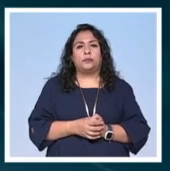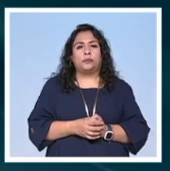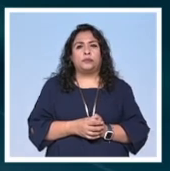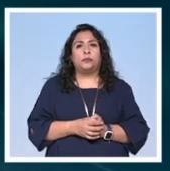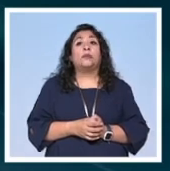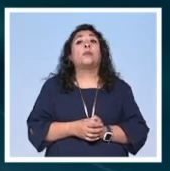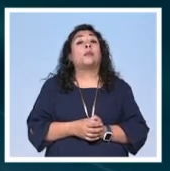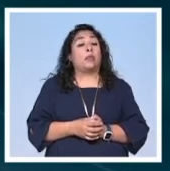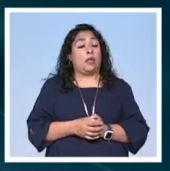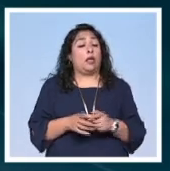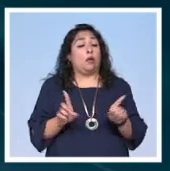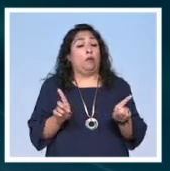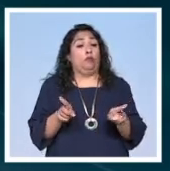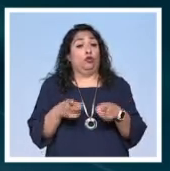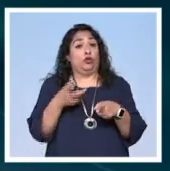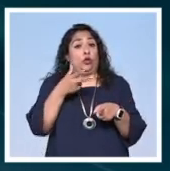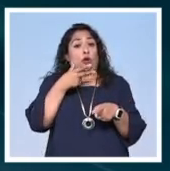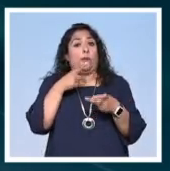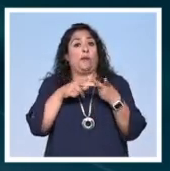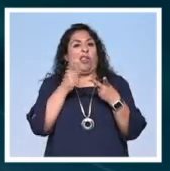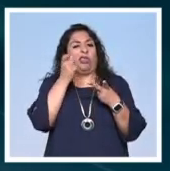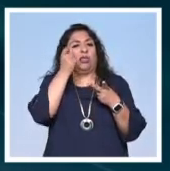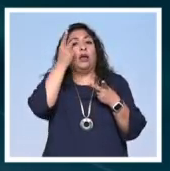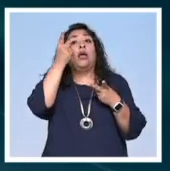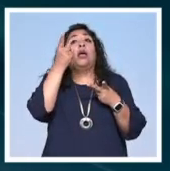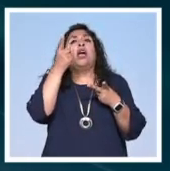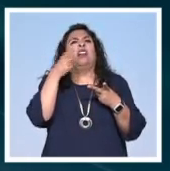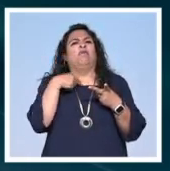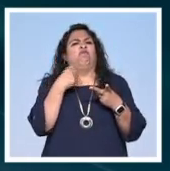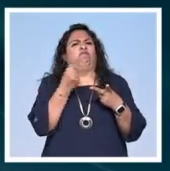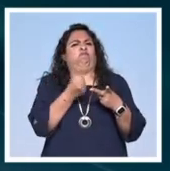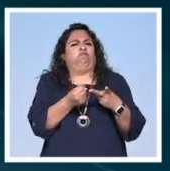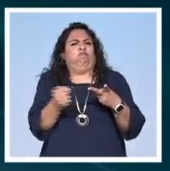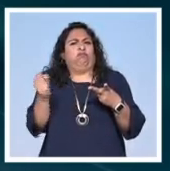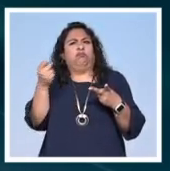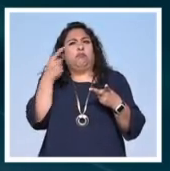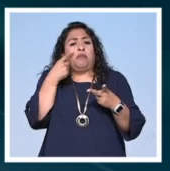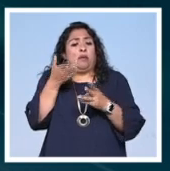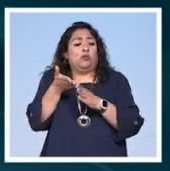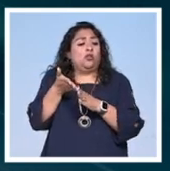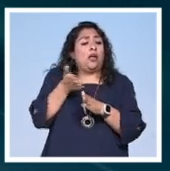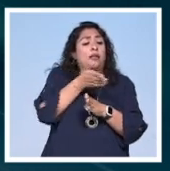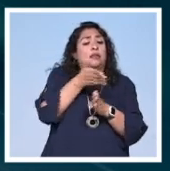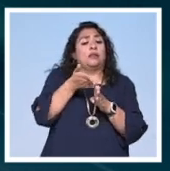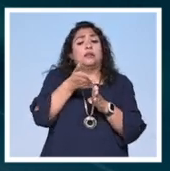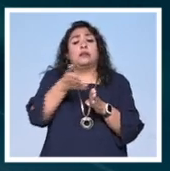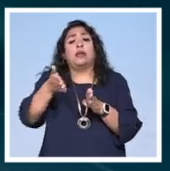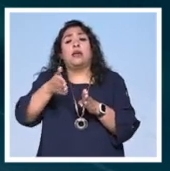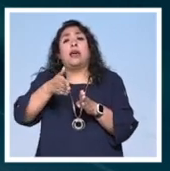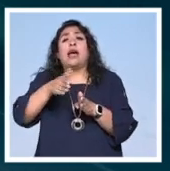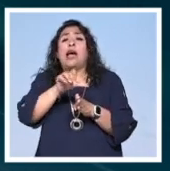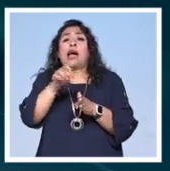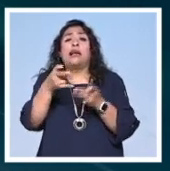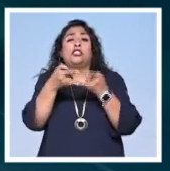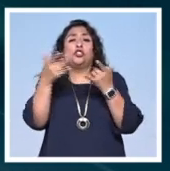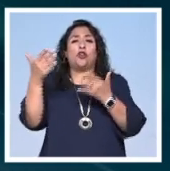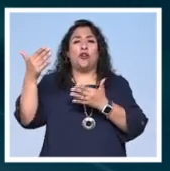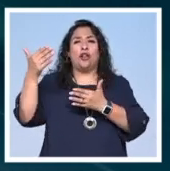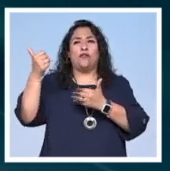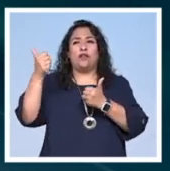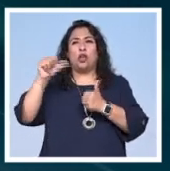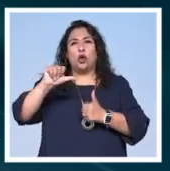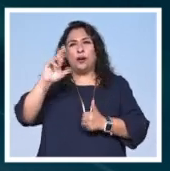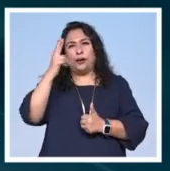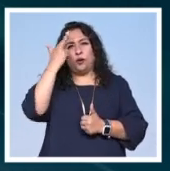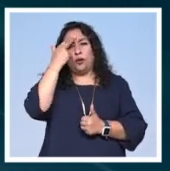peredo músico y compositor que con su virtuosismo marcó un antes y un después en la historia del flamenco hoy recordamos a